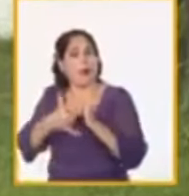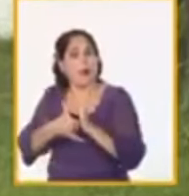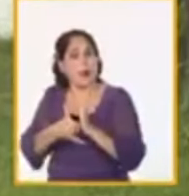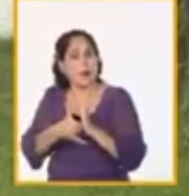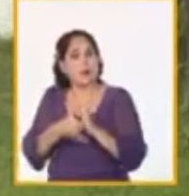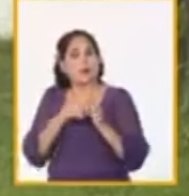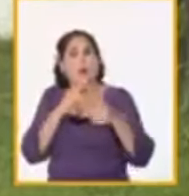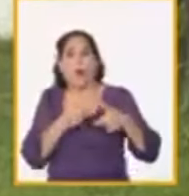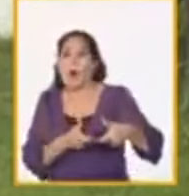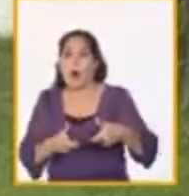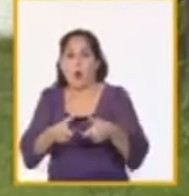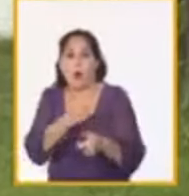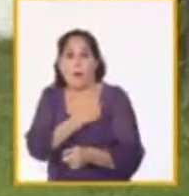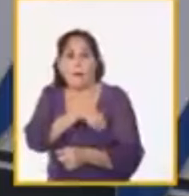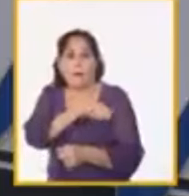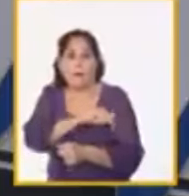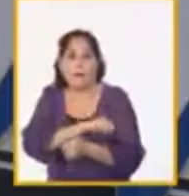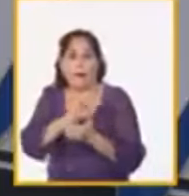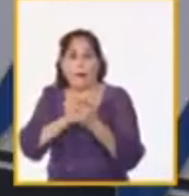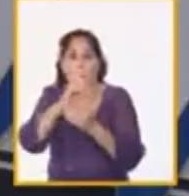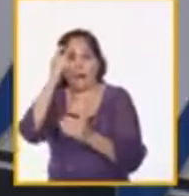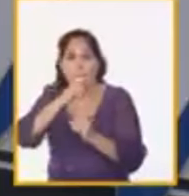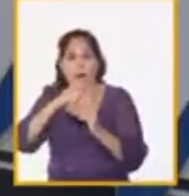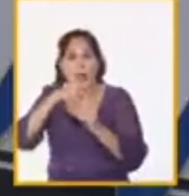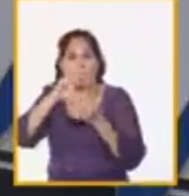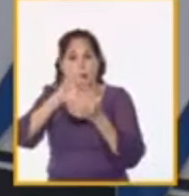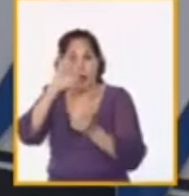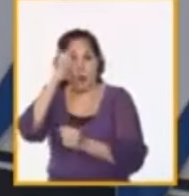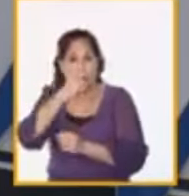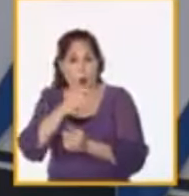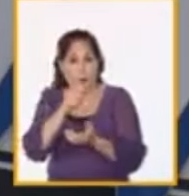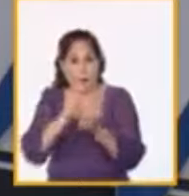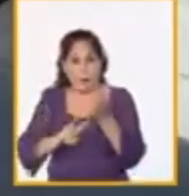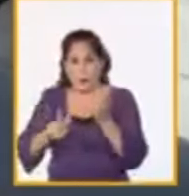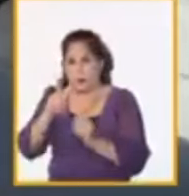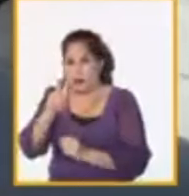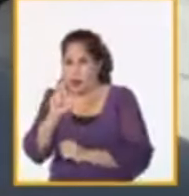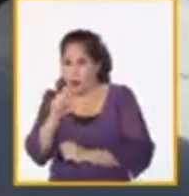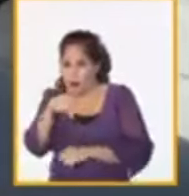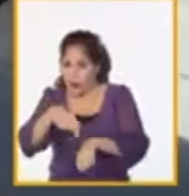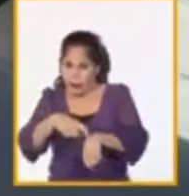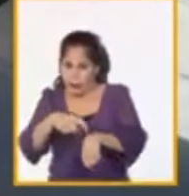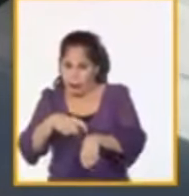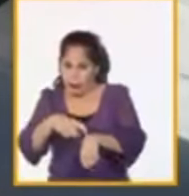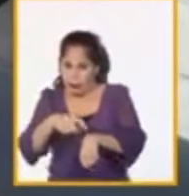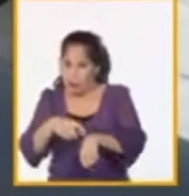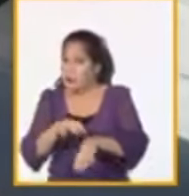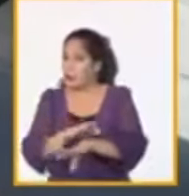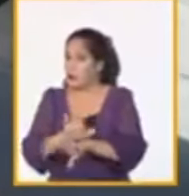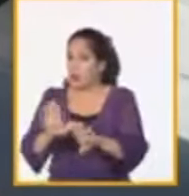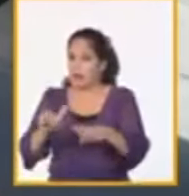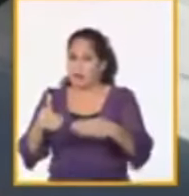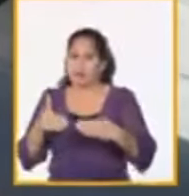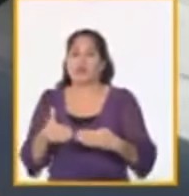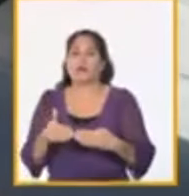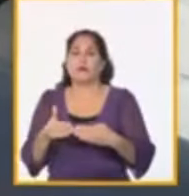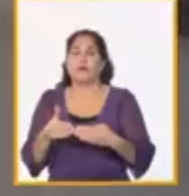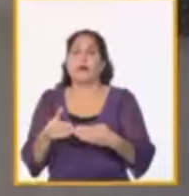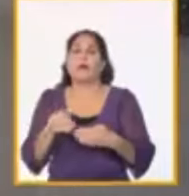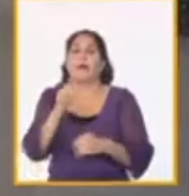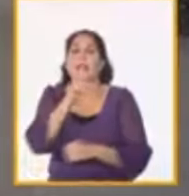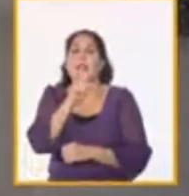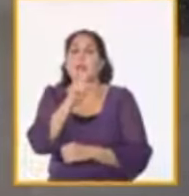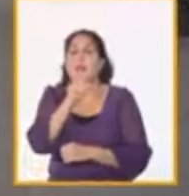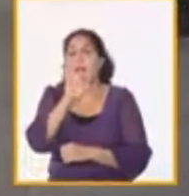abasto al poblado de Matagua en Villa Clara, en estos momentos han sido concluidos más de